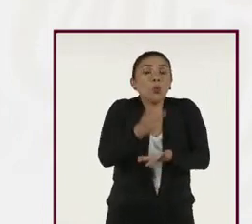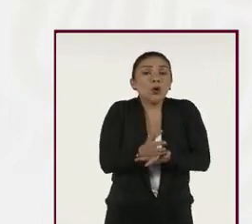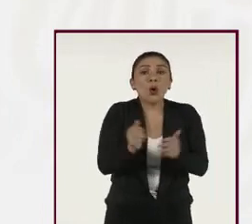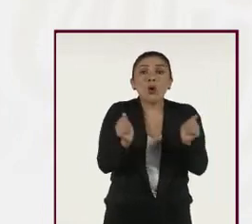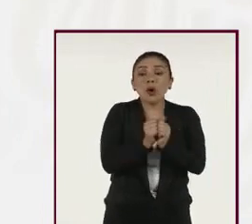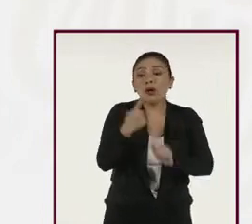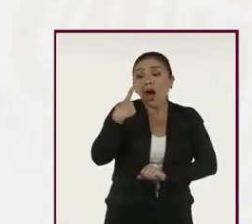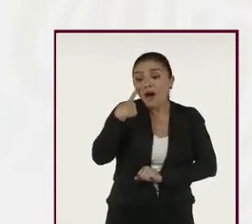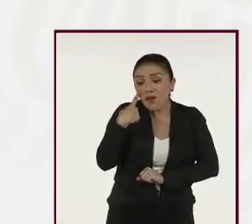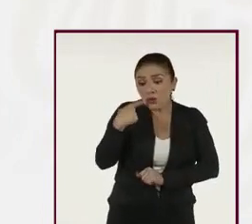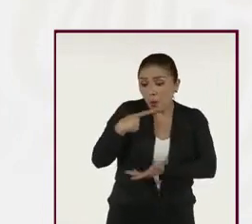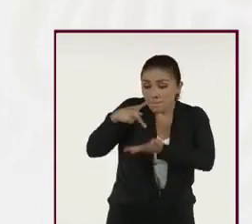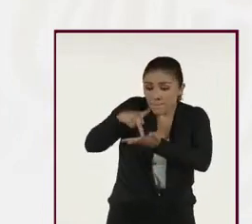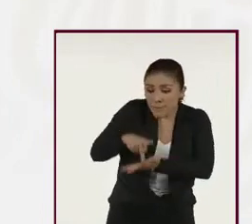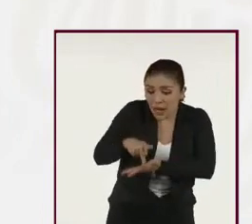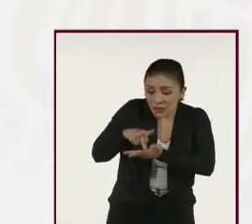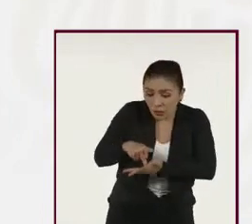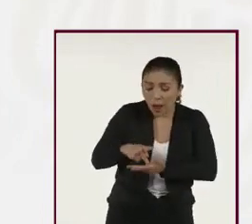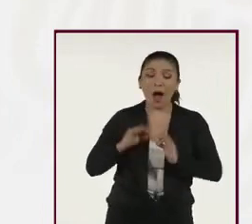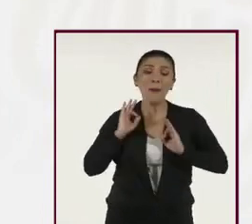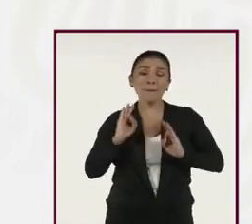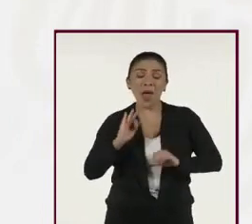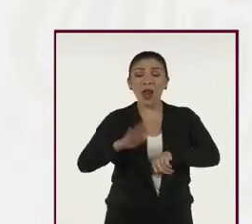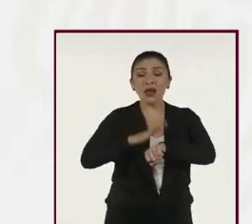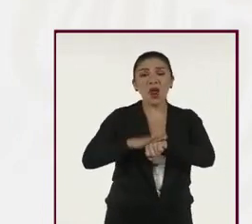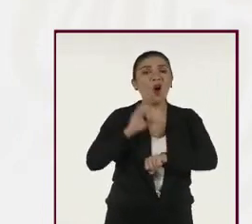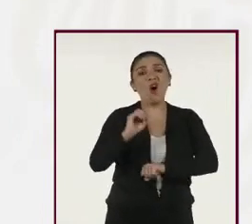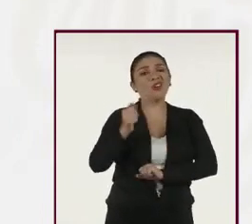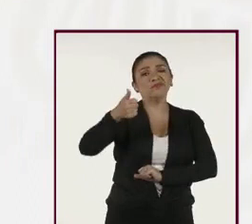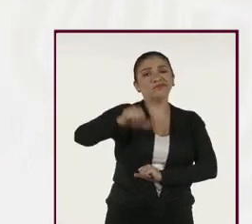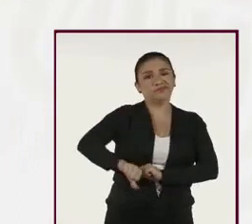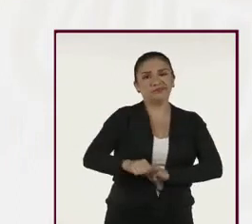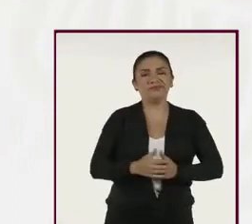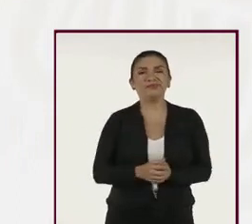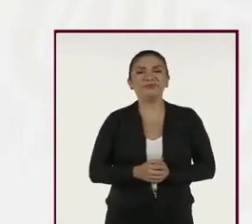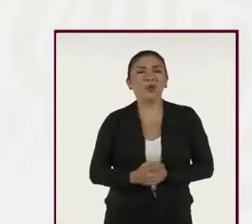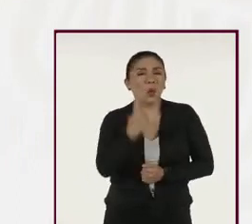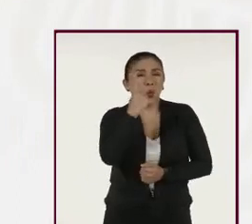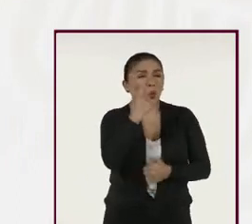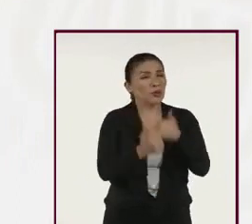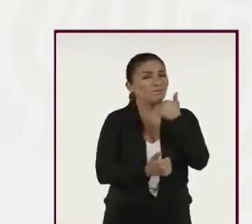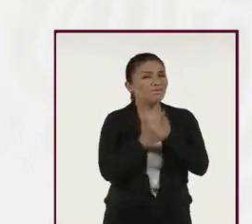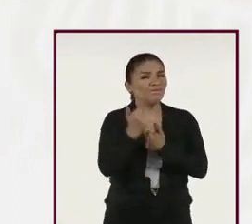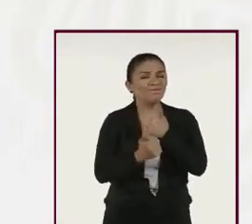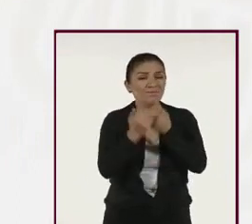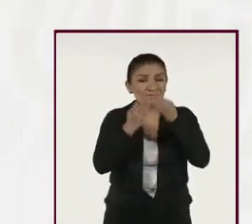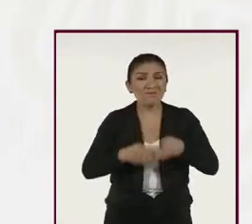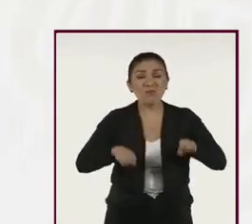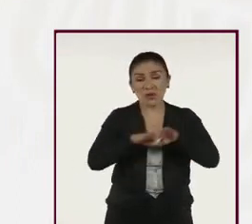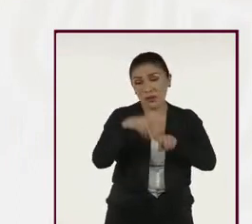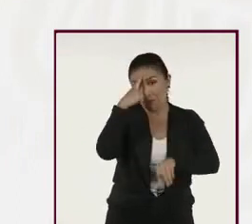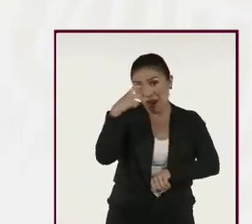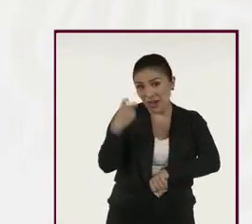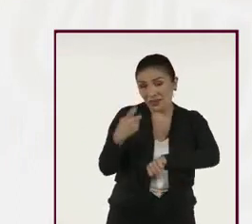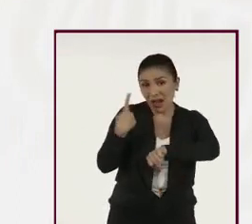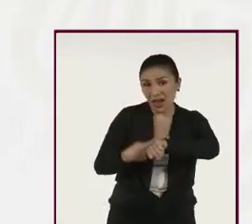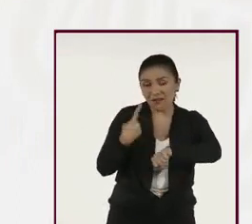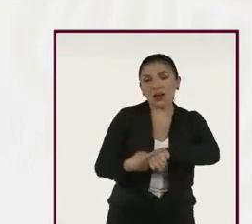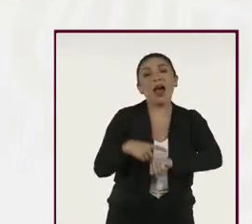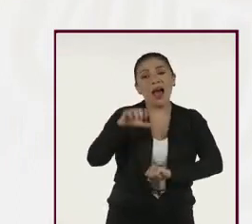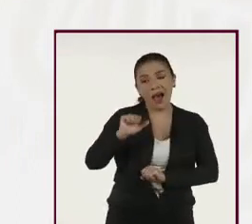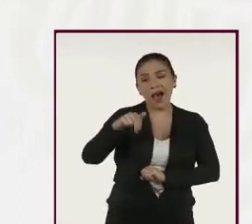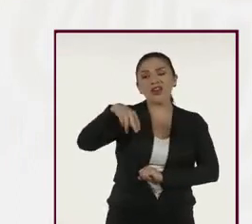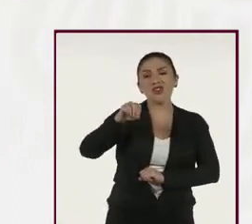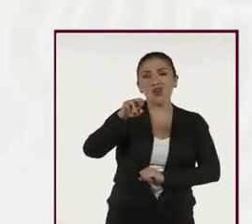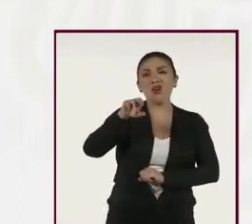través de cuánto pesan y de cómo se ven. Uno de los grandes retos que tenemos en anorexia es que es un padecimiento